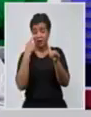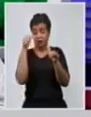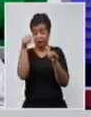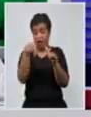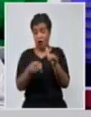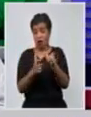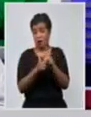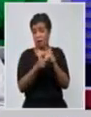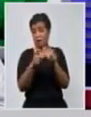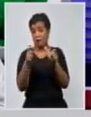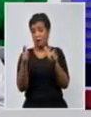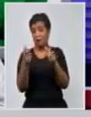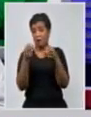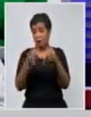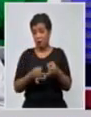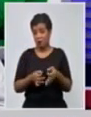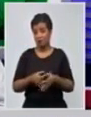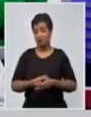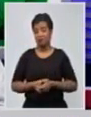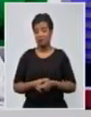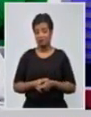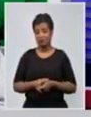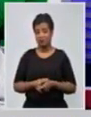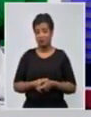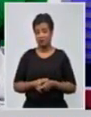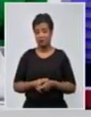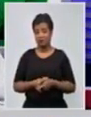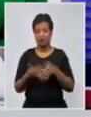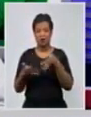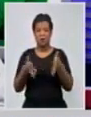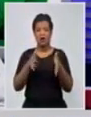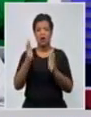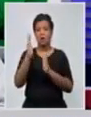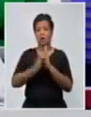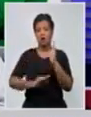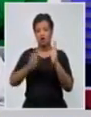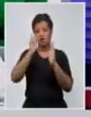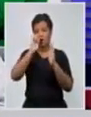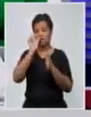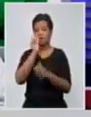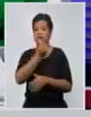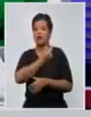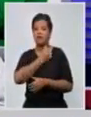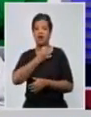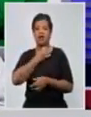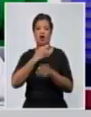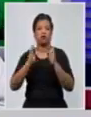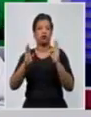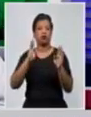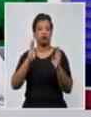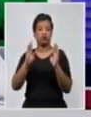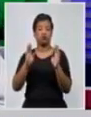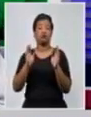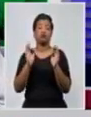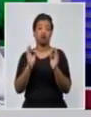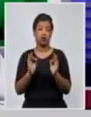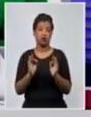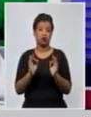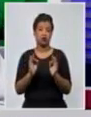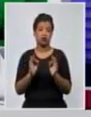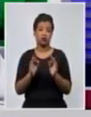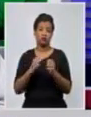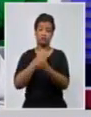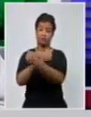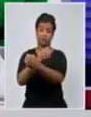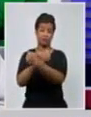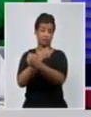ocurriendo durante parte de noviembre, diciembre y ahora enero, con la cifra mayor, pues los riesgos